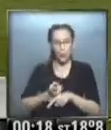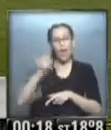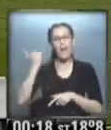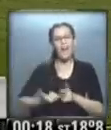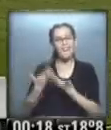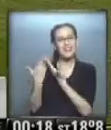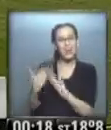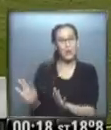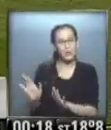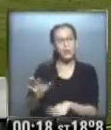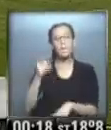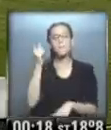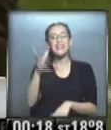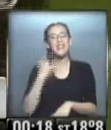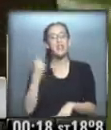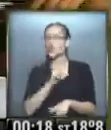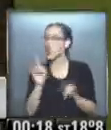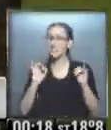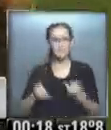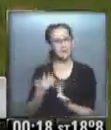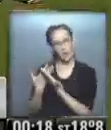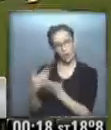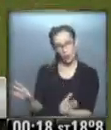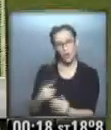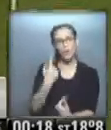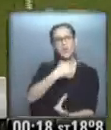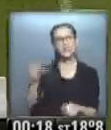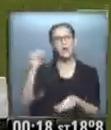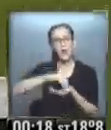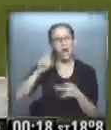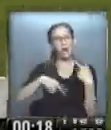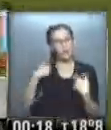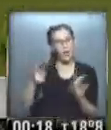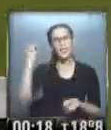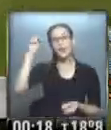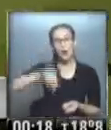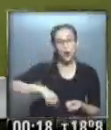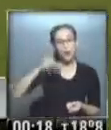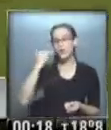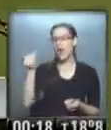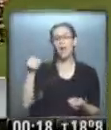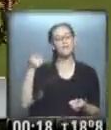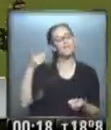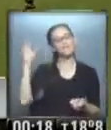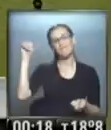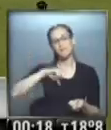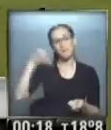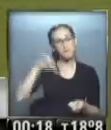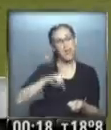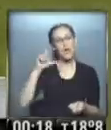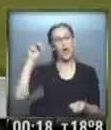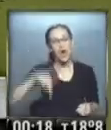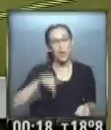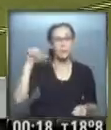dirigentes no se la aceptaron, siguió una semana más. Y hoy terminó cayendo frente a Arsenal. Una y otra vez Colón se